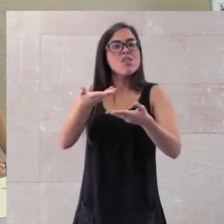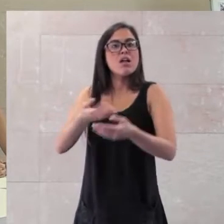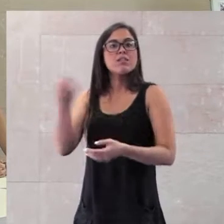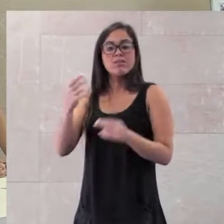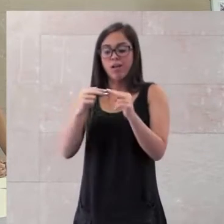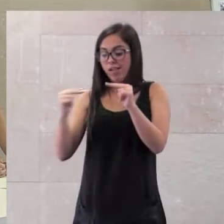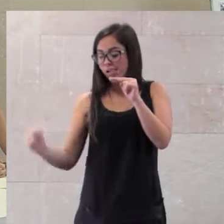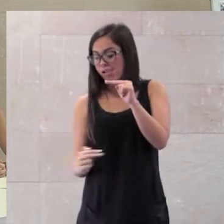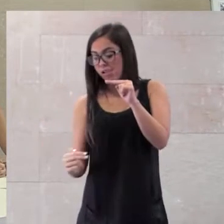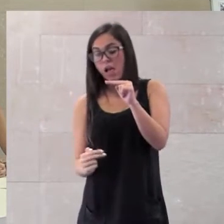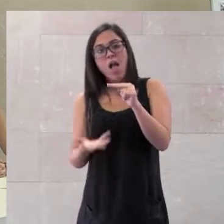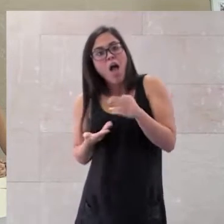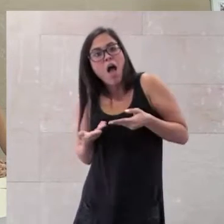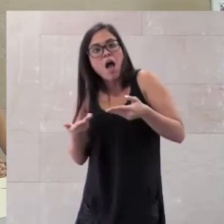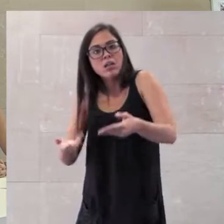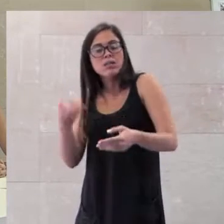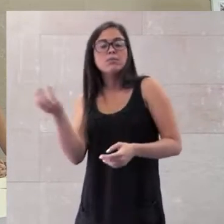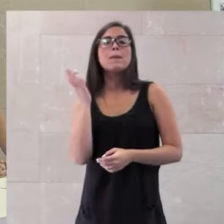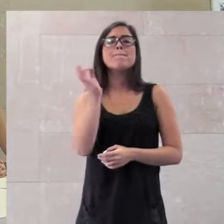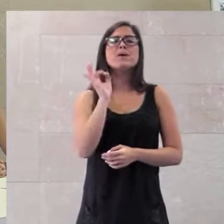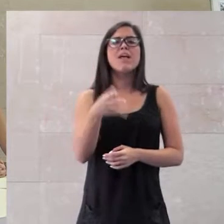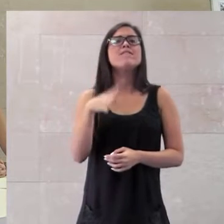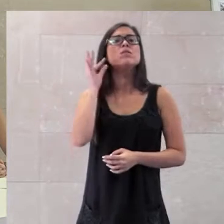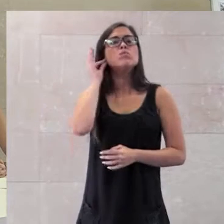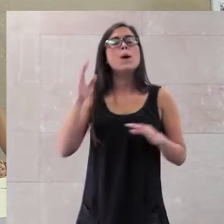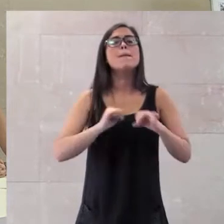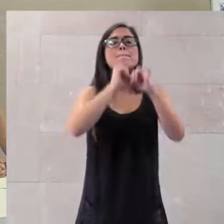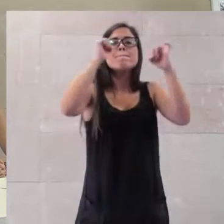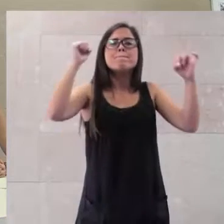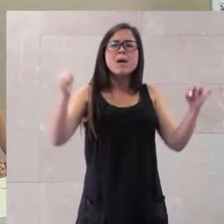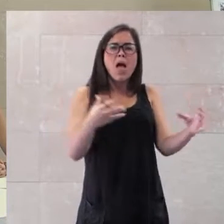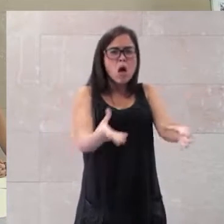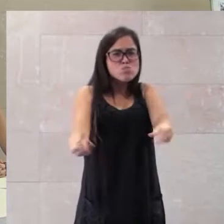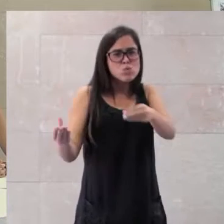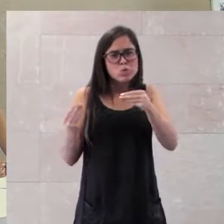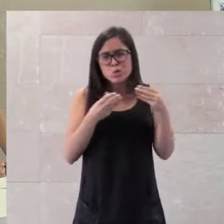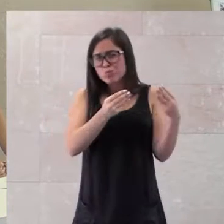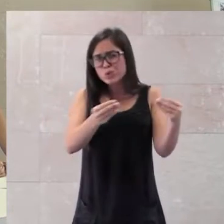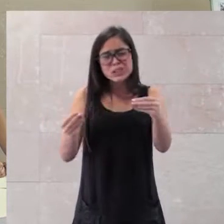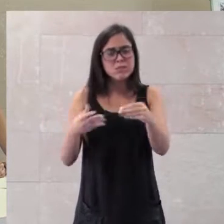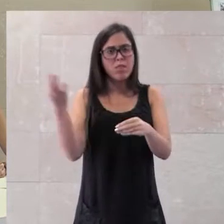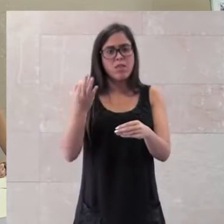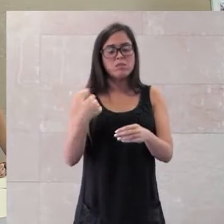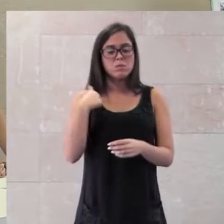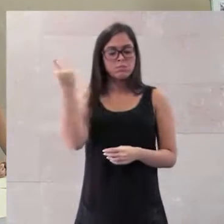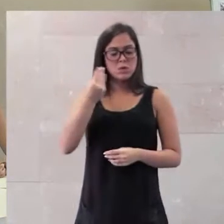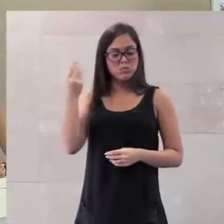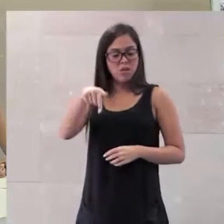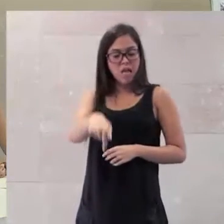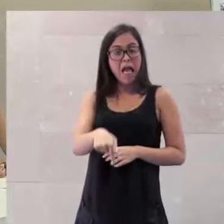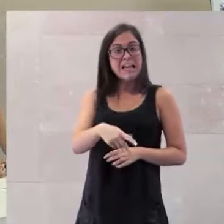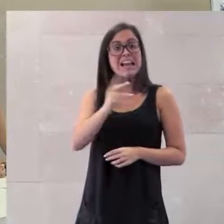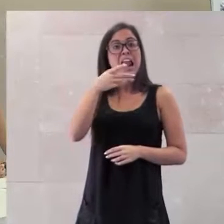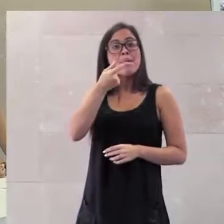sentido. La verdad que sí, que la mujer se tiene que empoderar mucho, muchísimo. Yo creo que desde que entré aquí en la